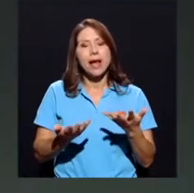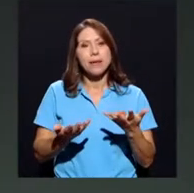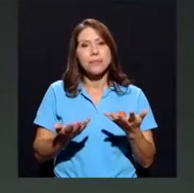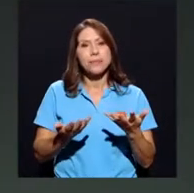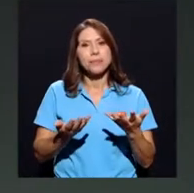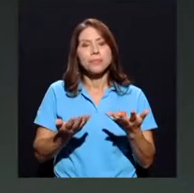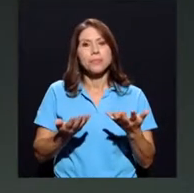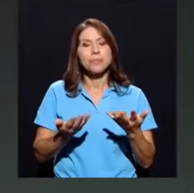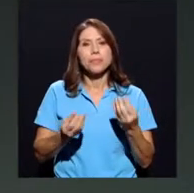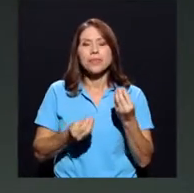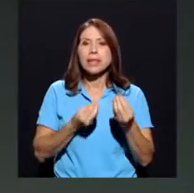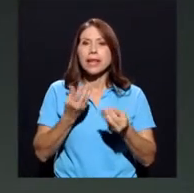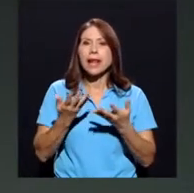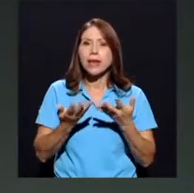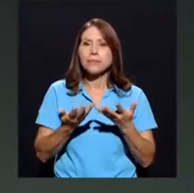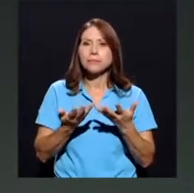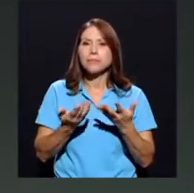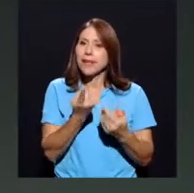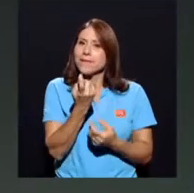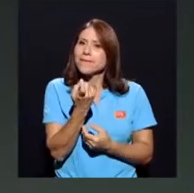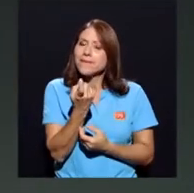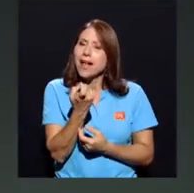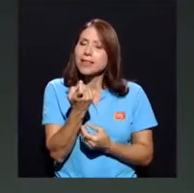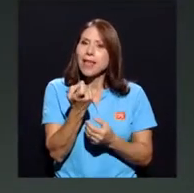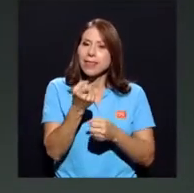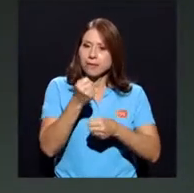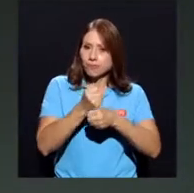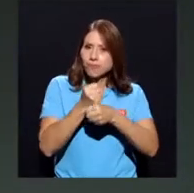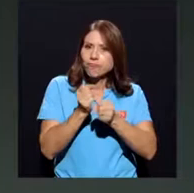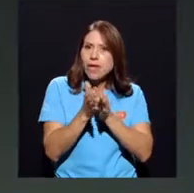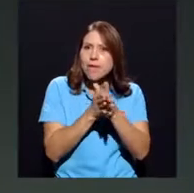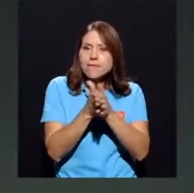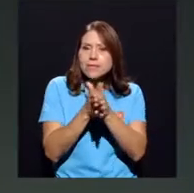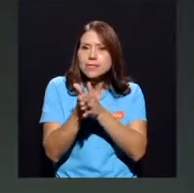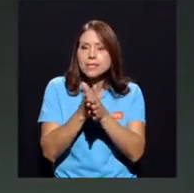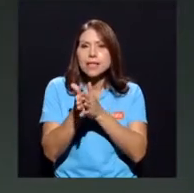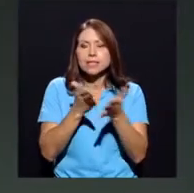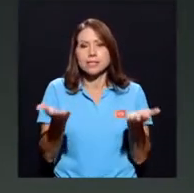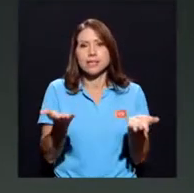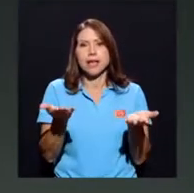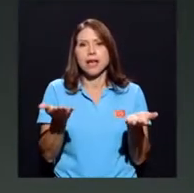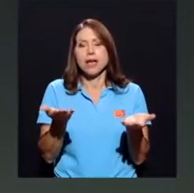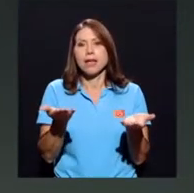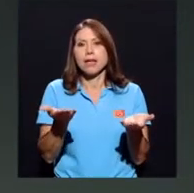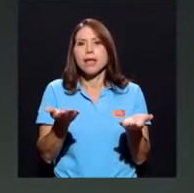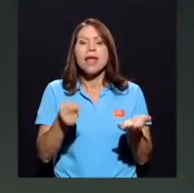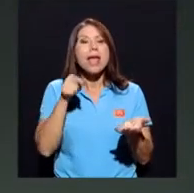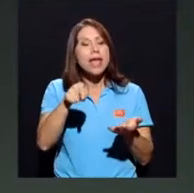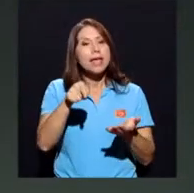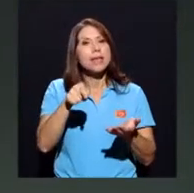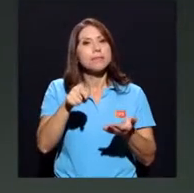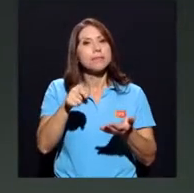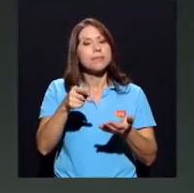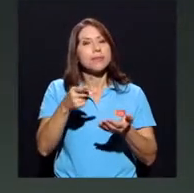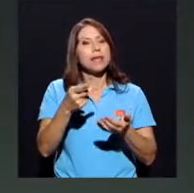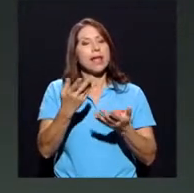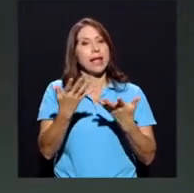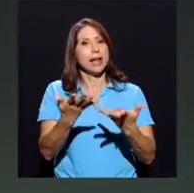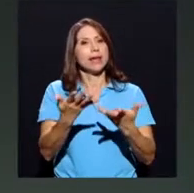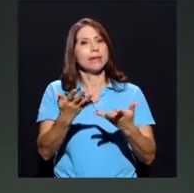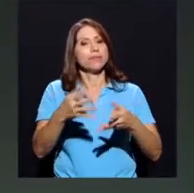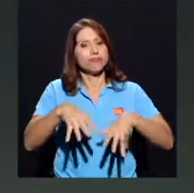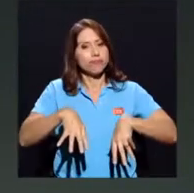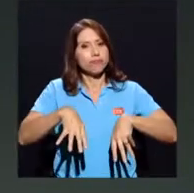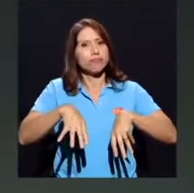y de la falta de eficiencia en el ejercicio de esos